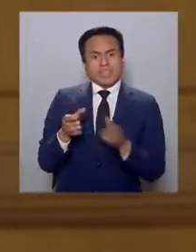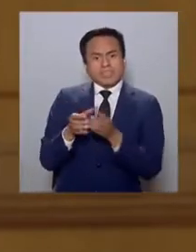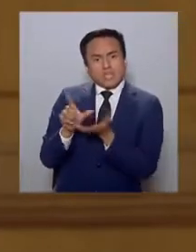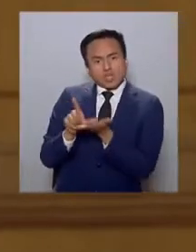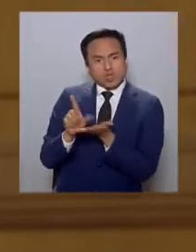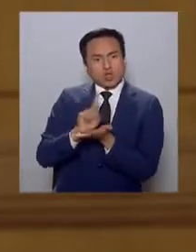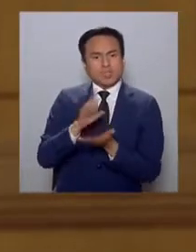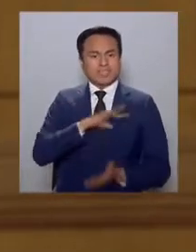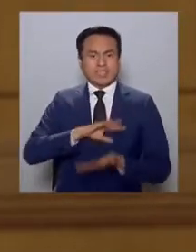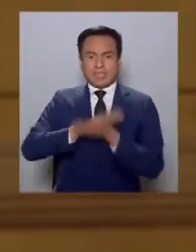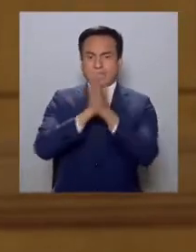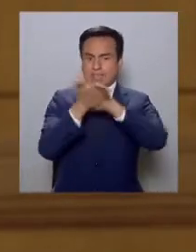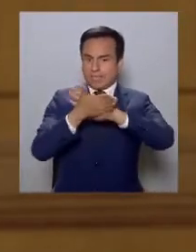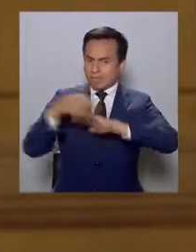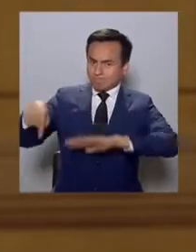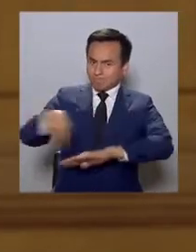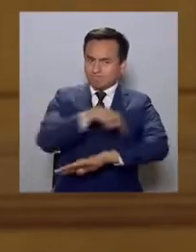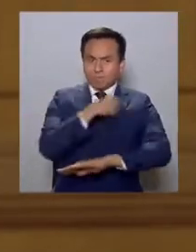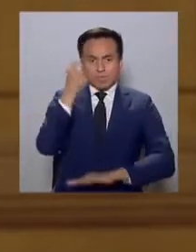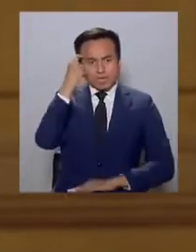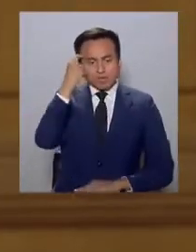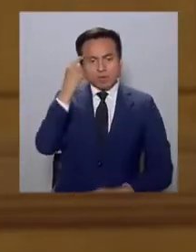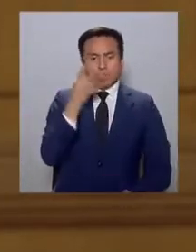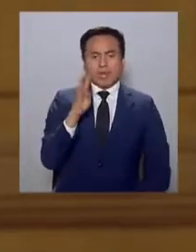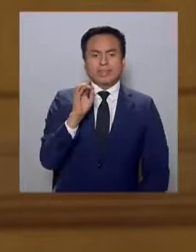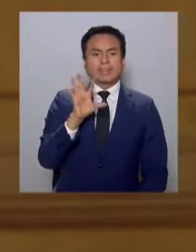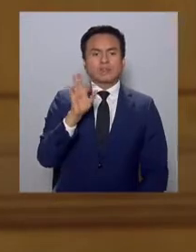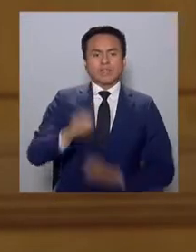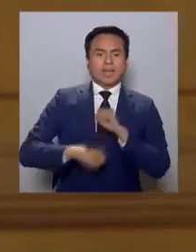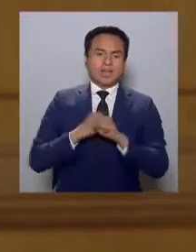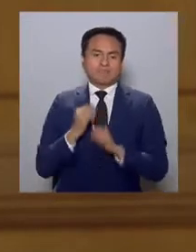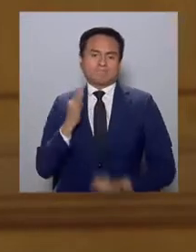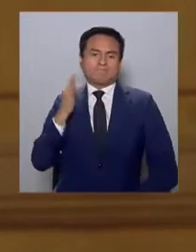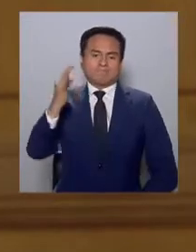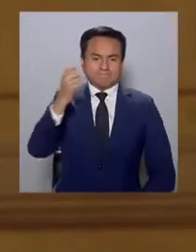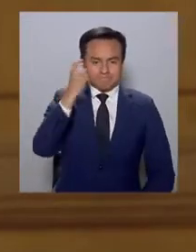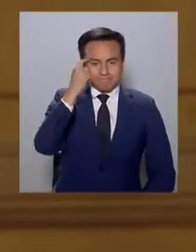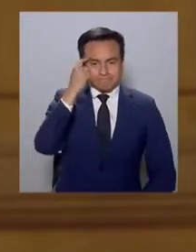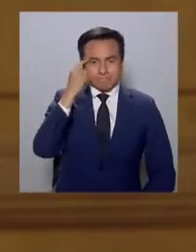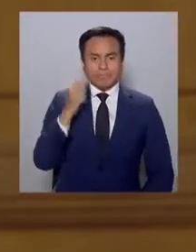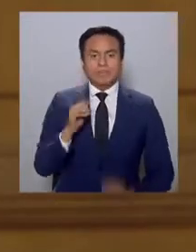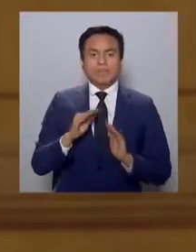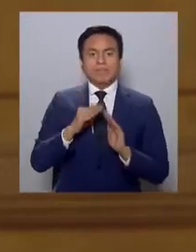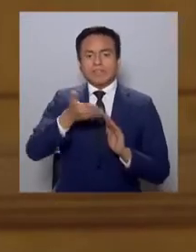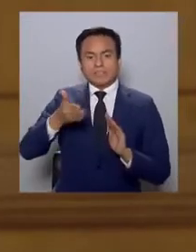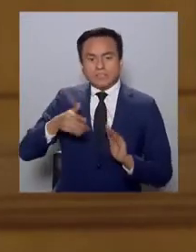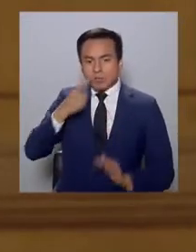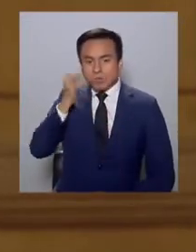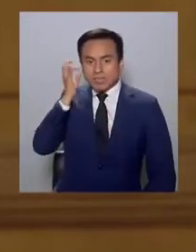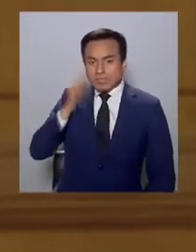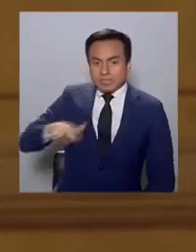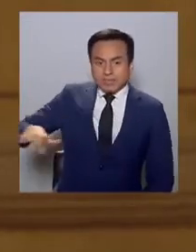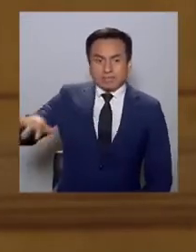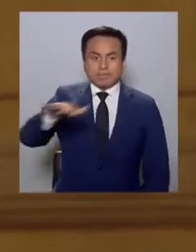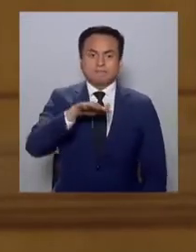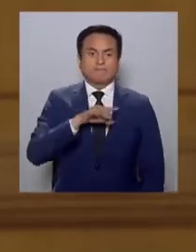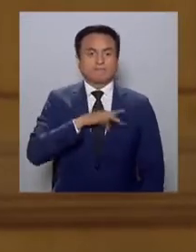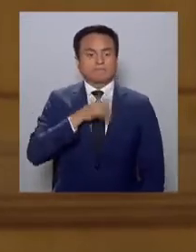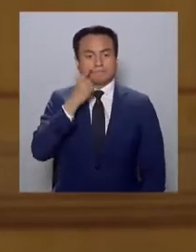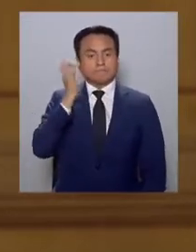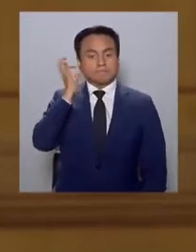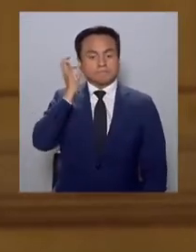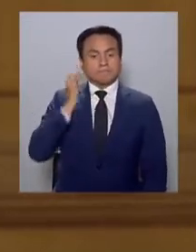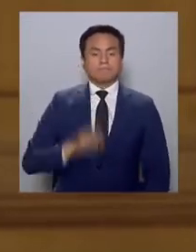sector, sino Chile entero, pensando en los próximos 40 o 50 años. Vecinos y vecinas, chilenos